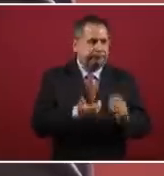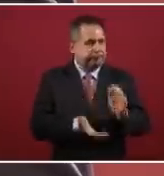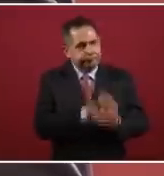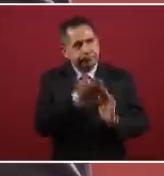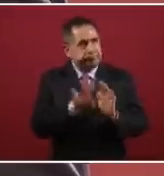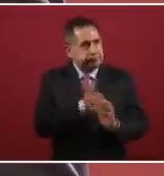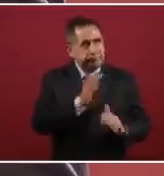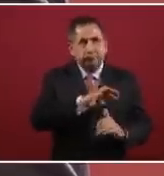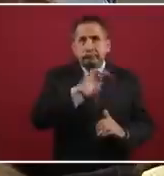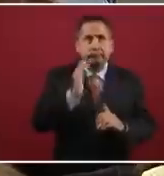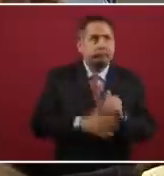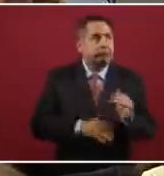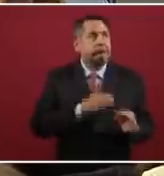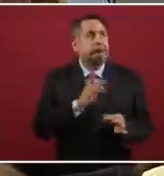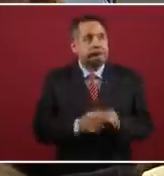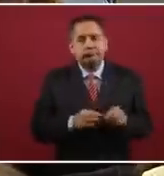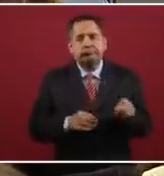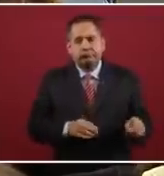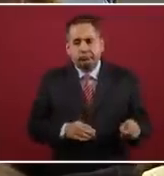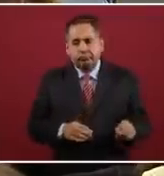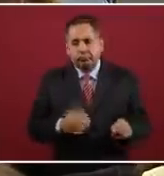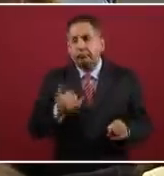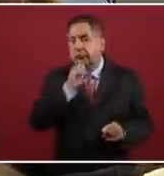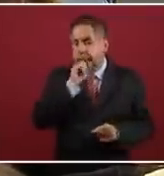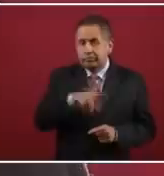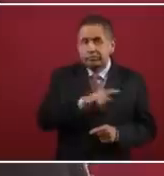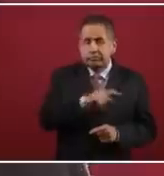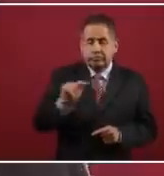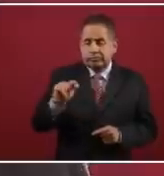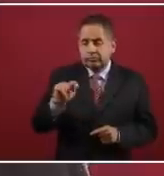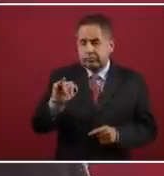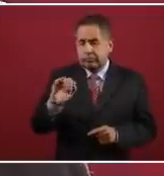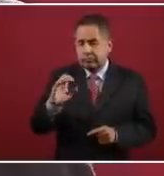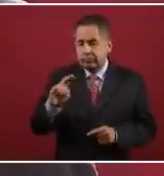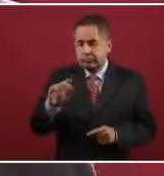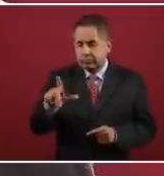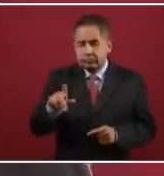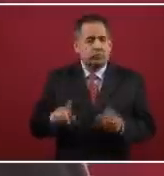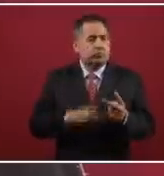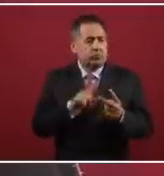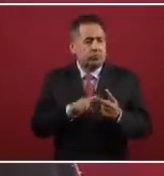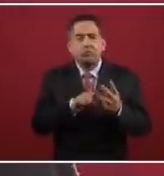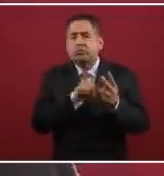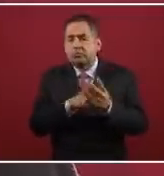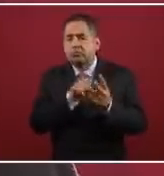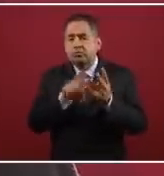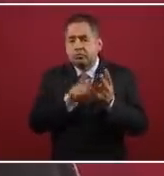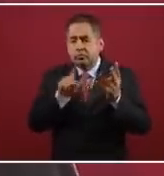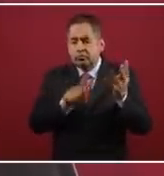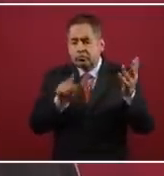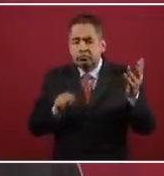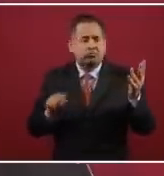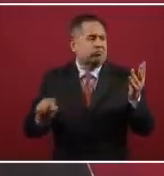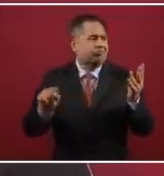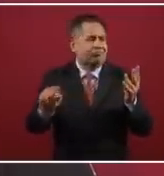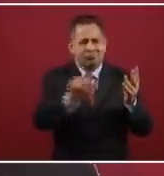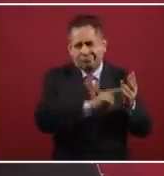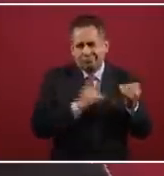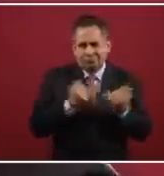ese hospital. Y así está el de Tikul, y así están otros. El de Tikul